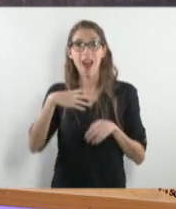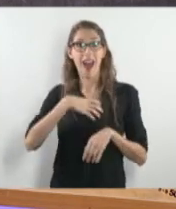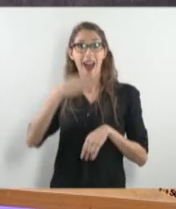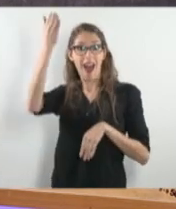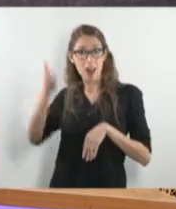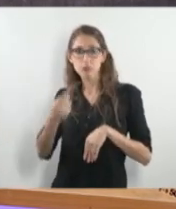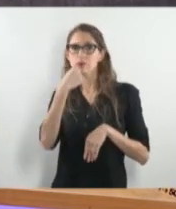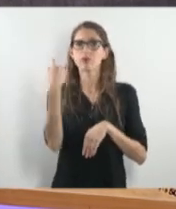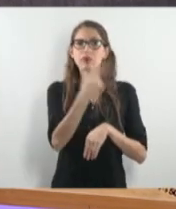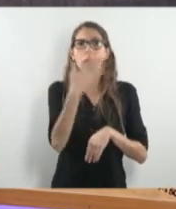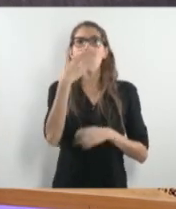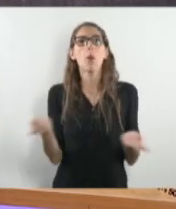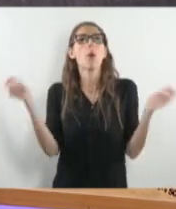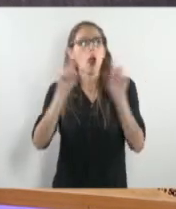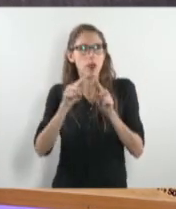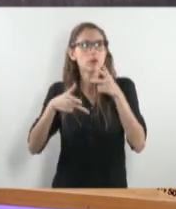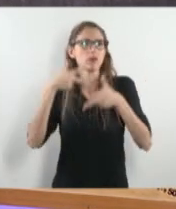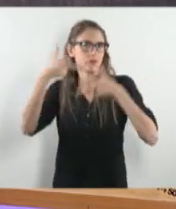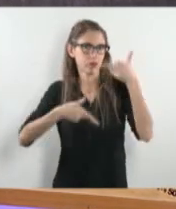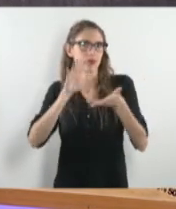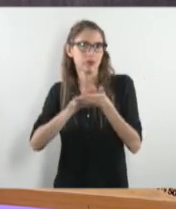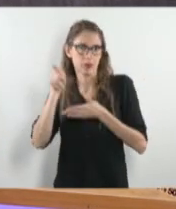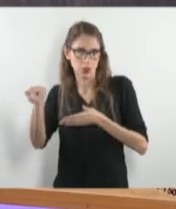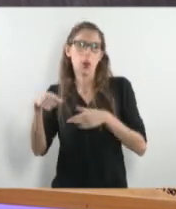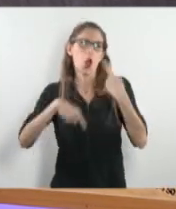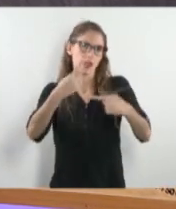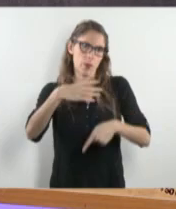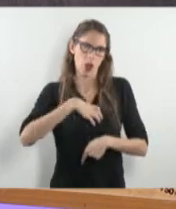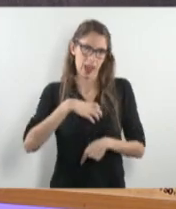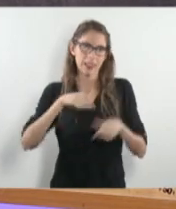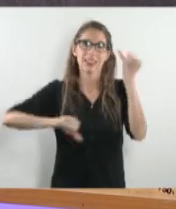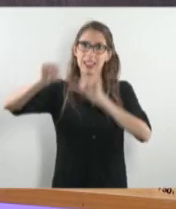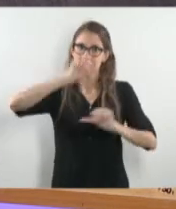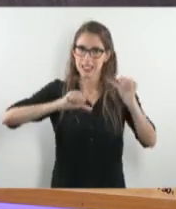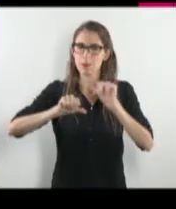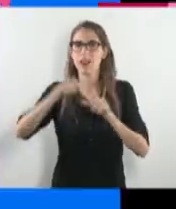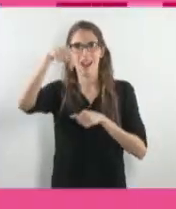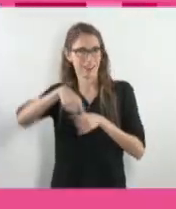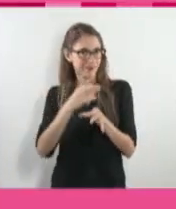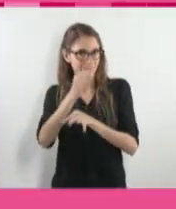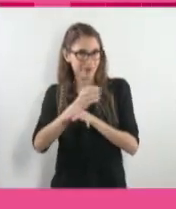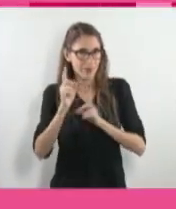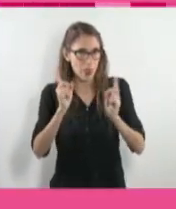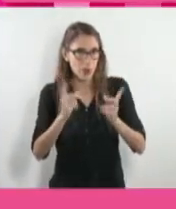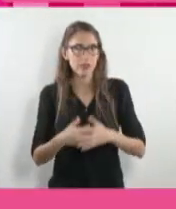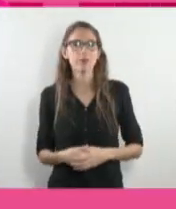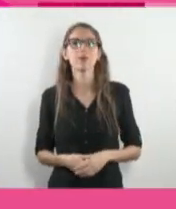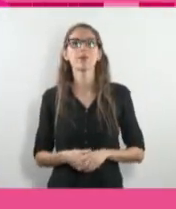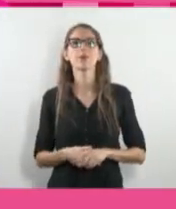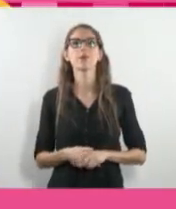la retomamos en el próximo bloque con Analía y más clase de química en Seguimos Educando.